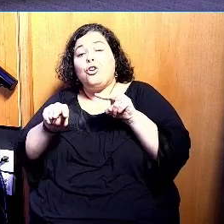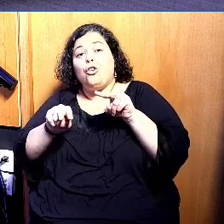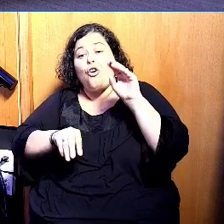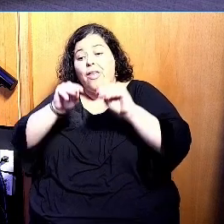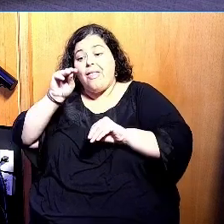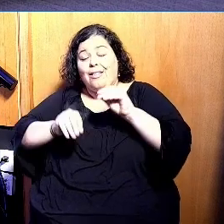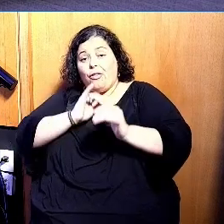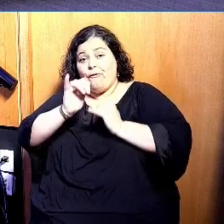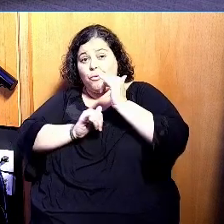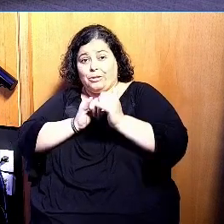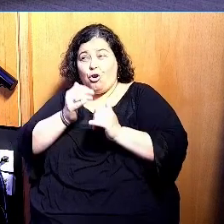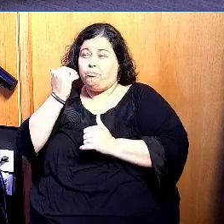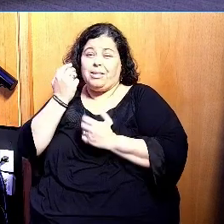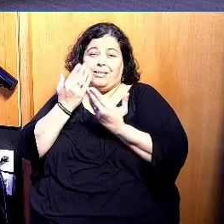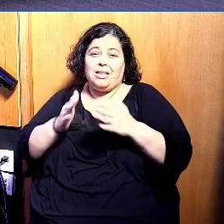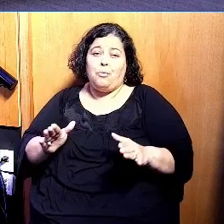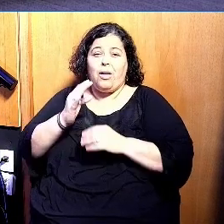en principios del 2021.